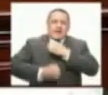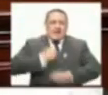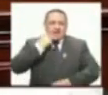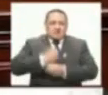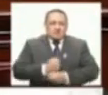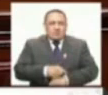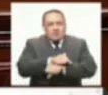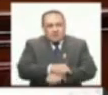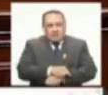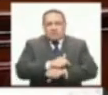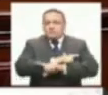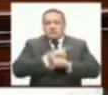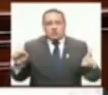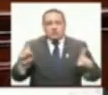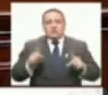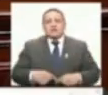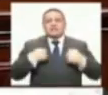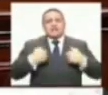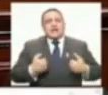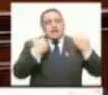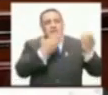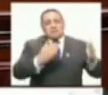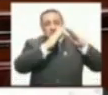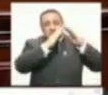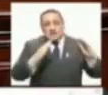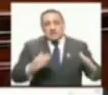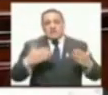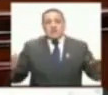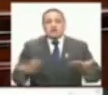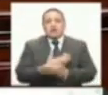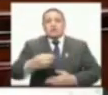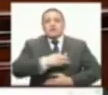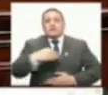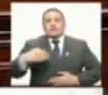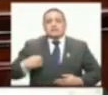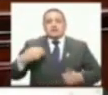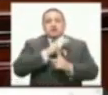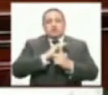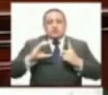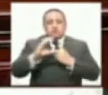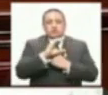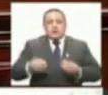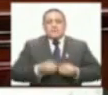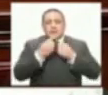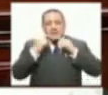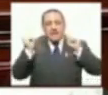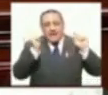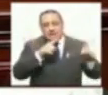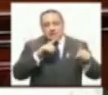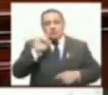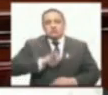por tantos años. Cederemos este palacio al nuevo Ministerio de las Culturas para que sea